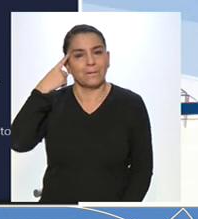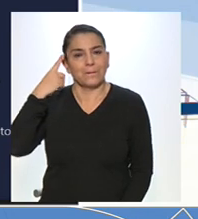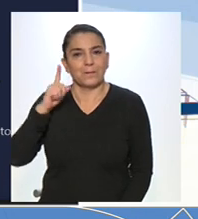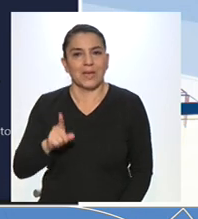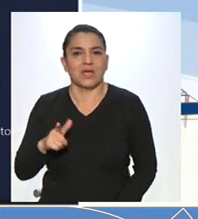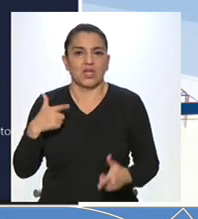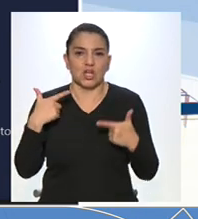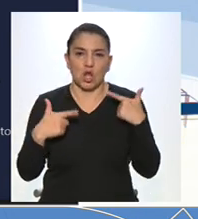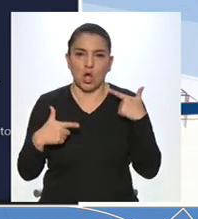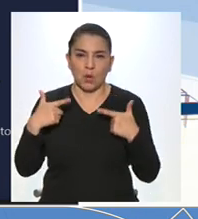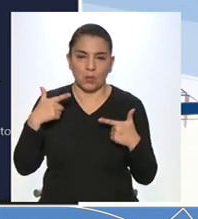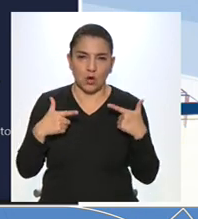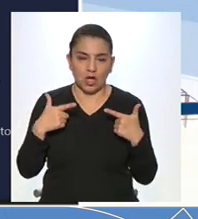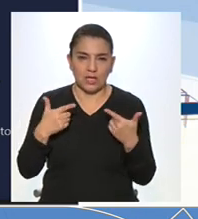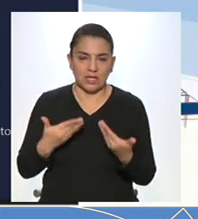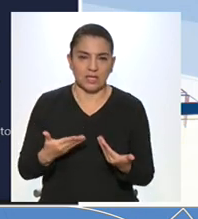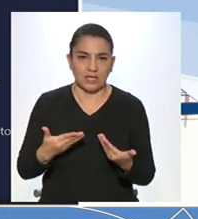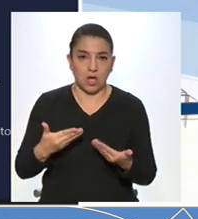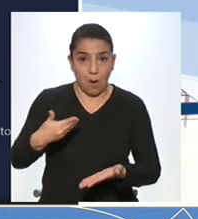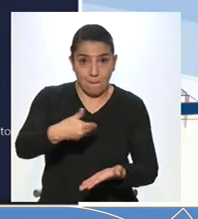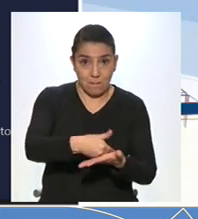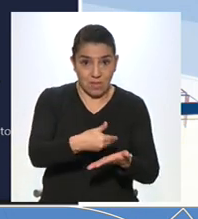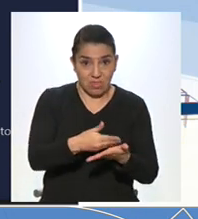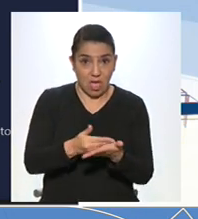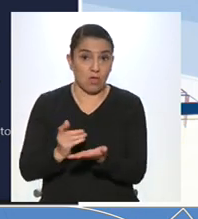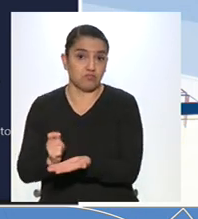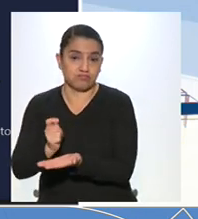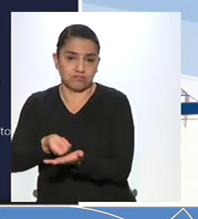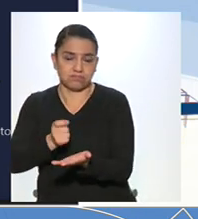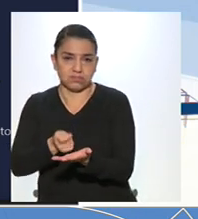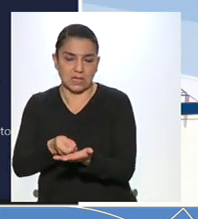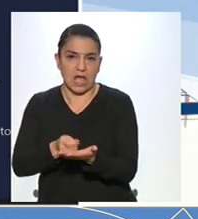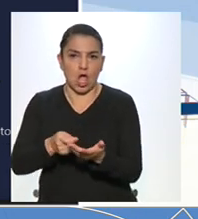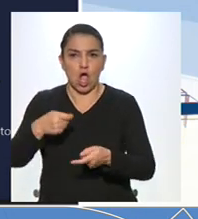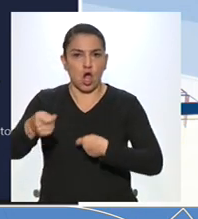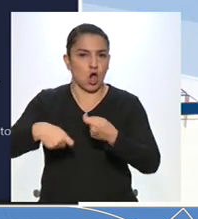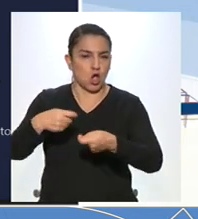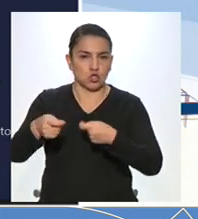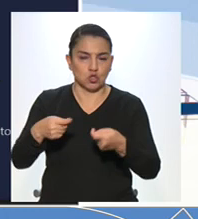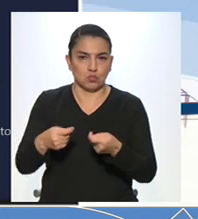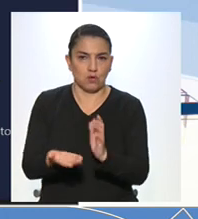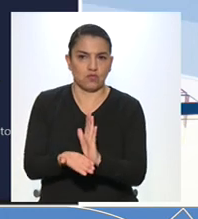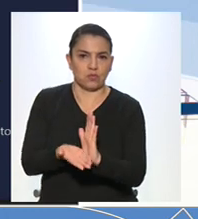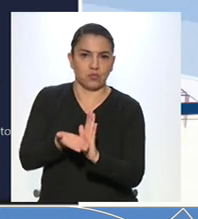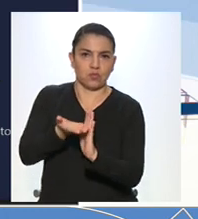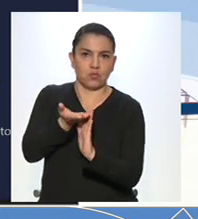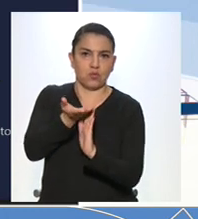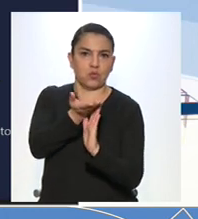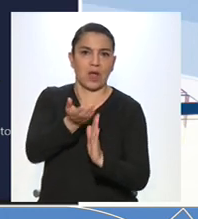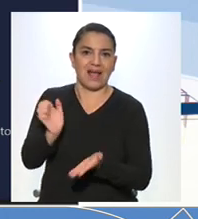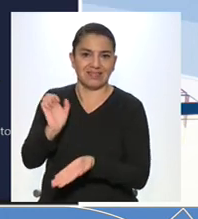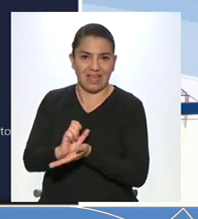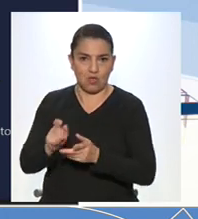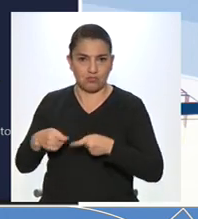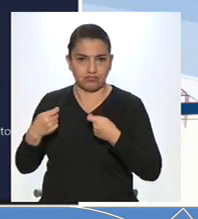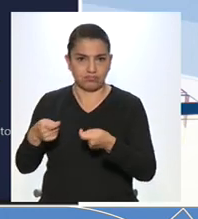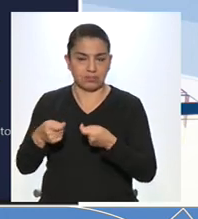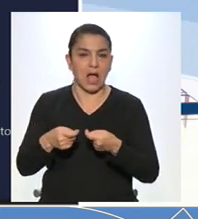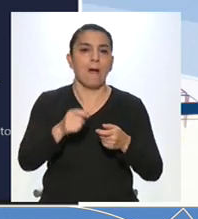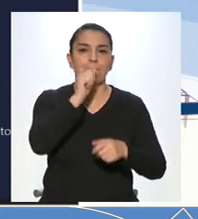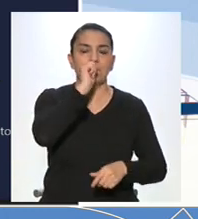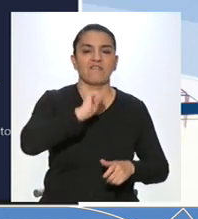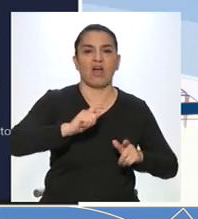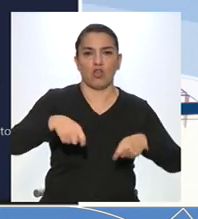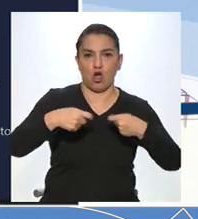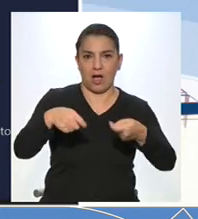las políticas de estímulo a la demanda ha llevado a que el consumo exhiba un dinamismo muy superior al de otros componentes del gasto privado. La política